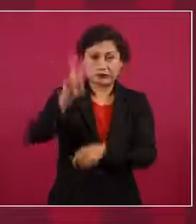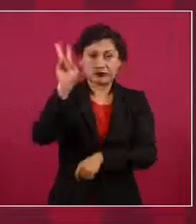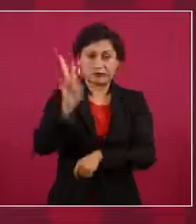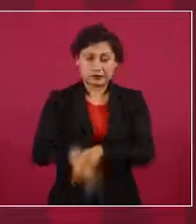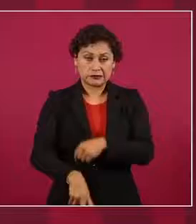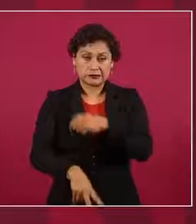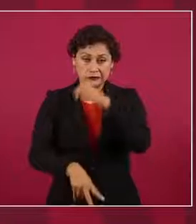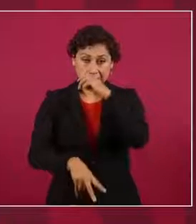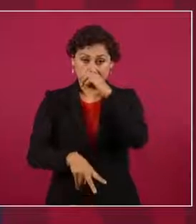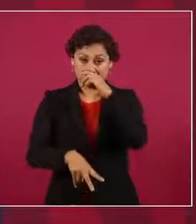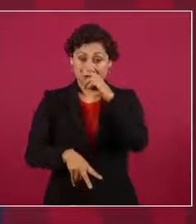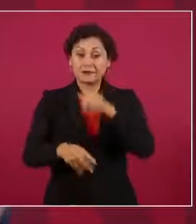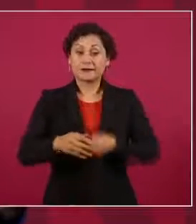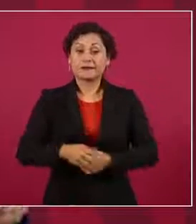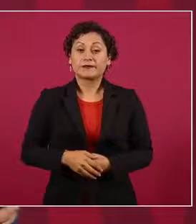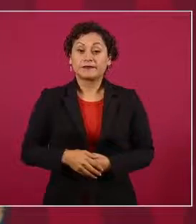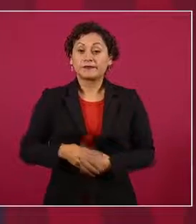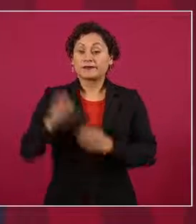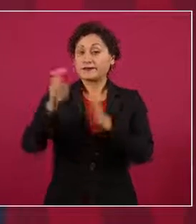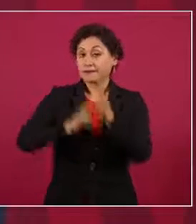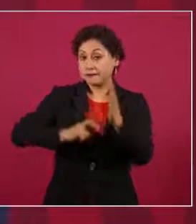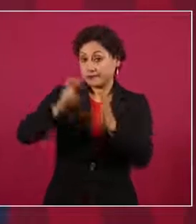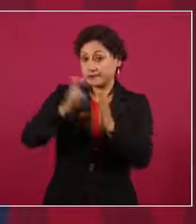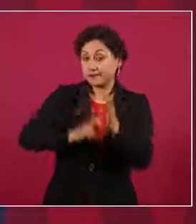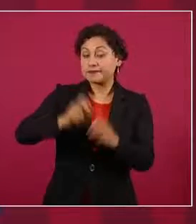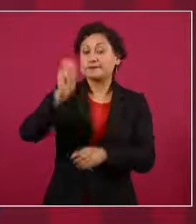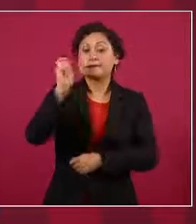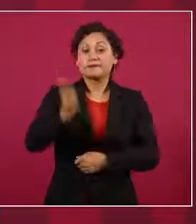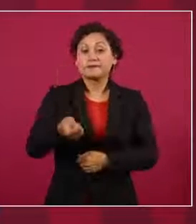una reforma en los gobiernos,